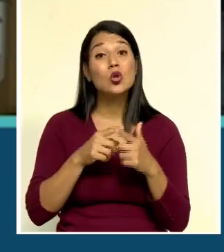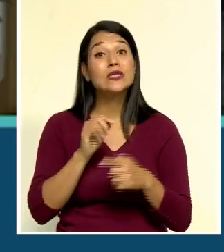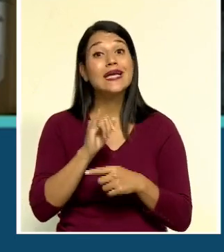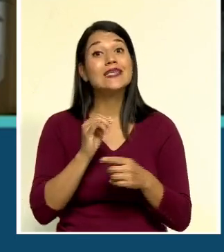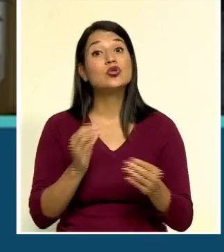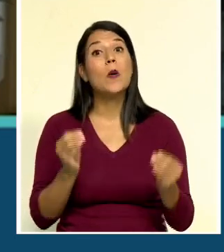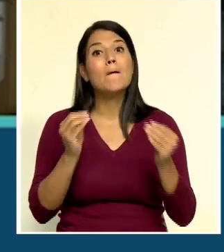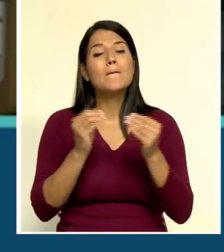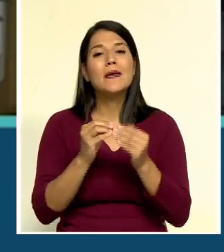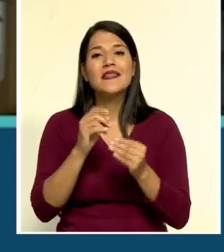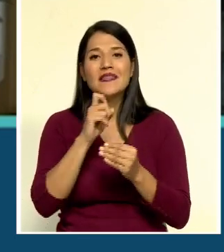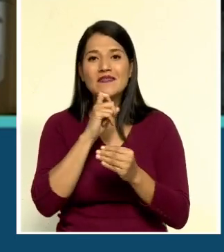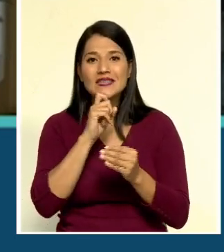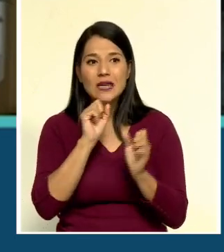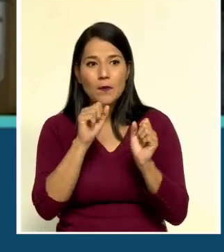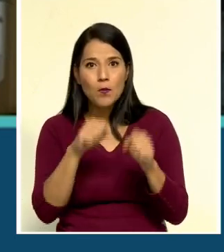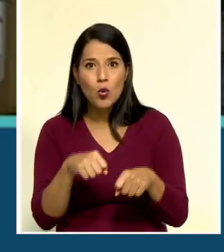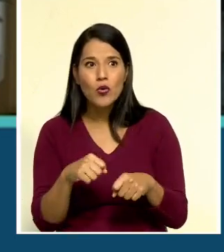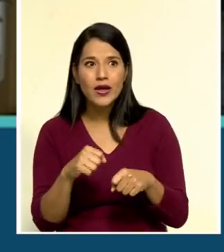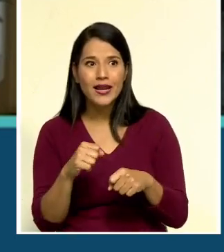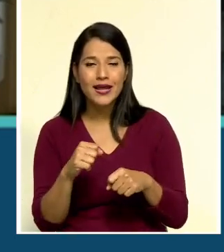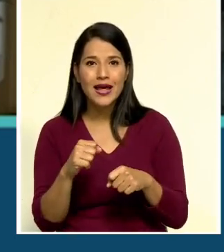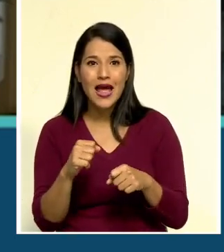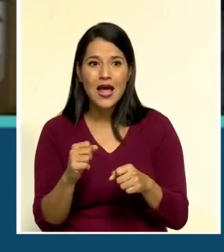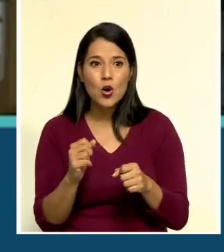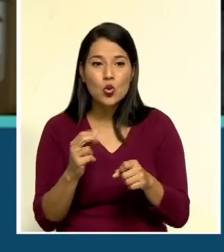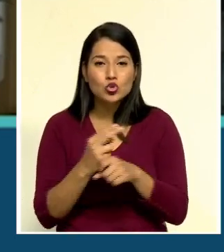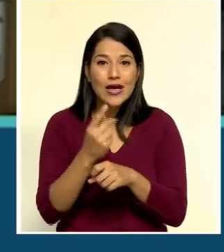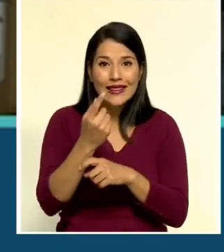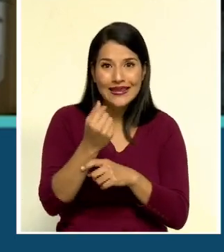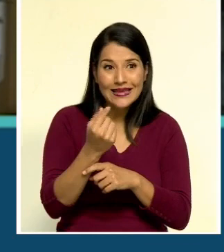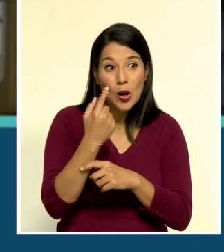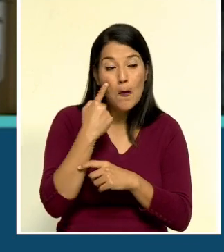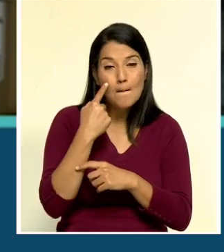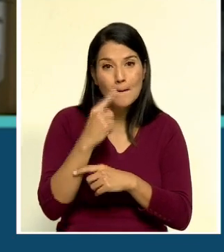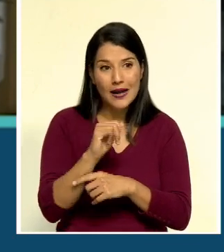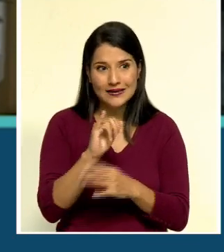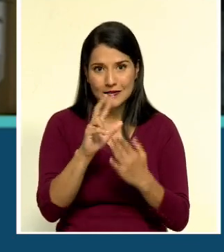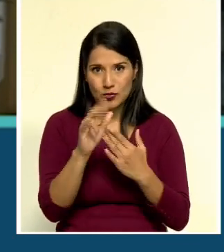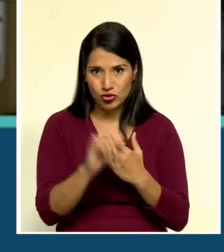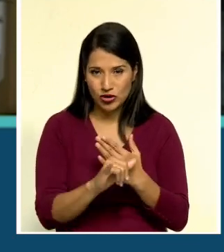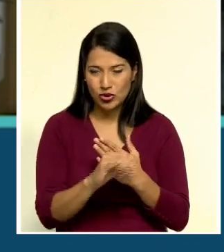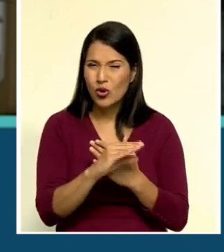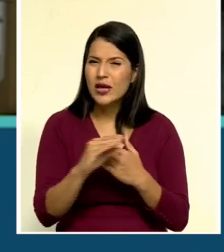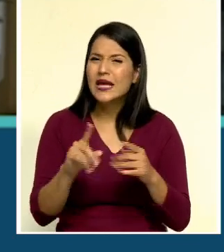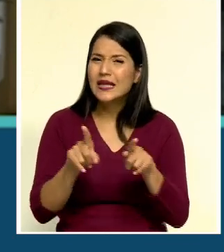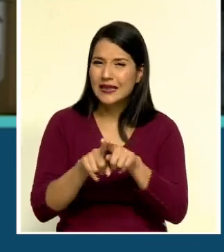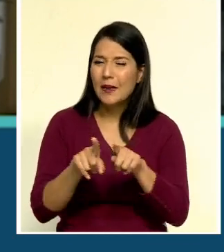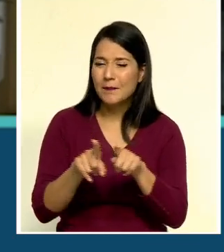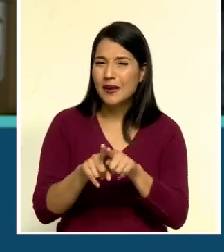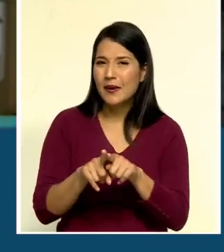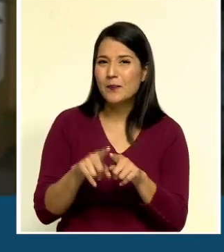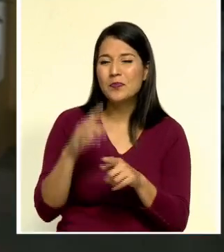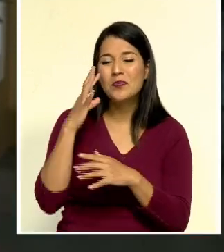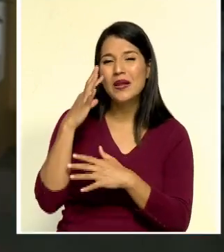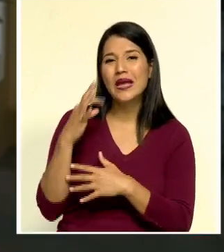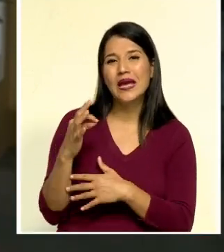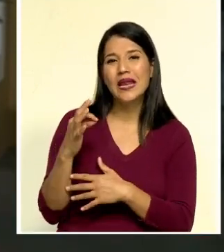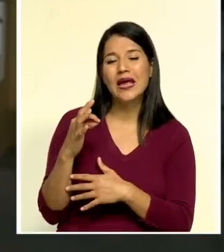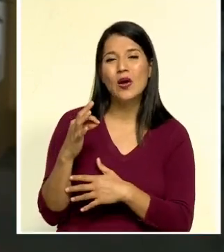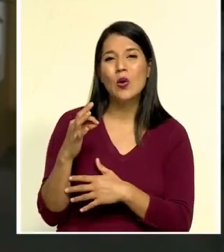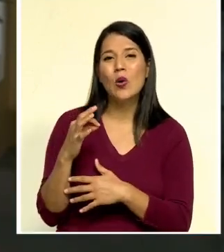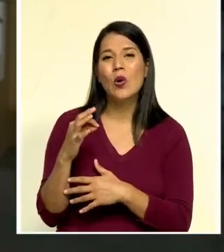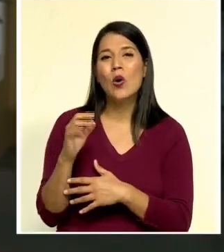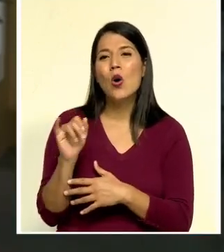difícil la inversión estatal. Y por otro lado, yo creo que también había un interés político de